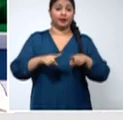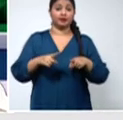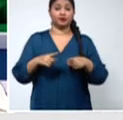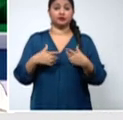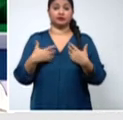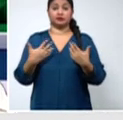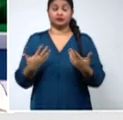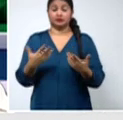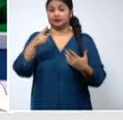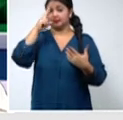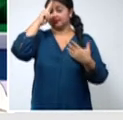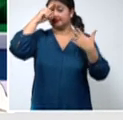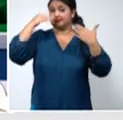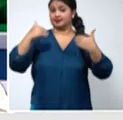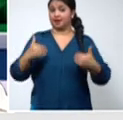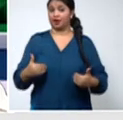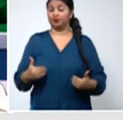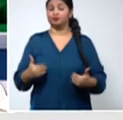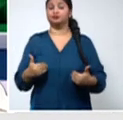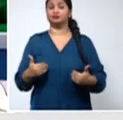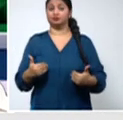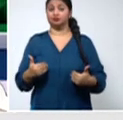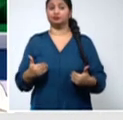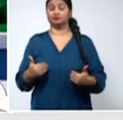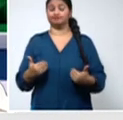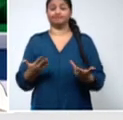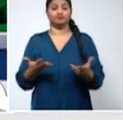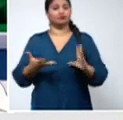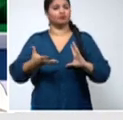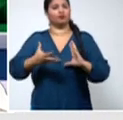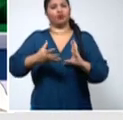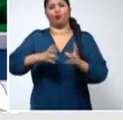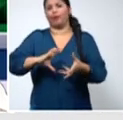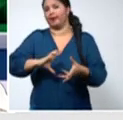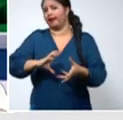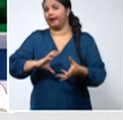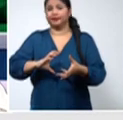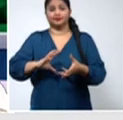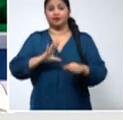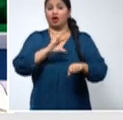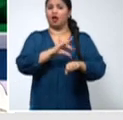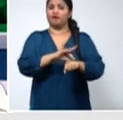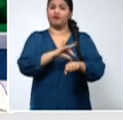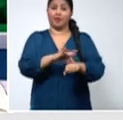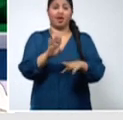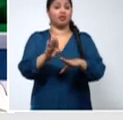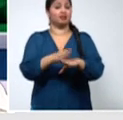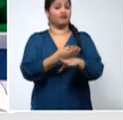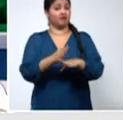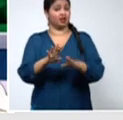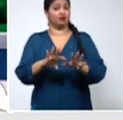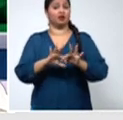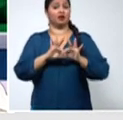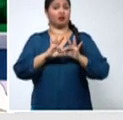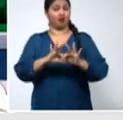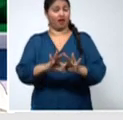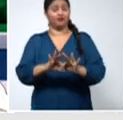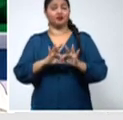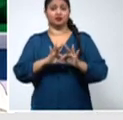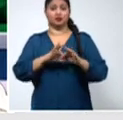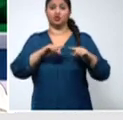salud tuvo muchas complicaciones y hace una parada cardíaca en asistolia que